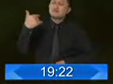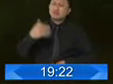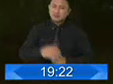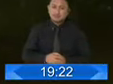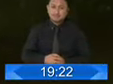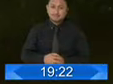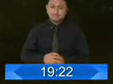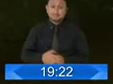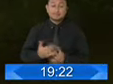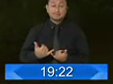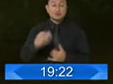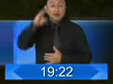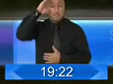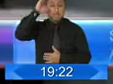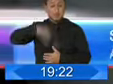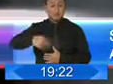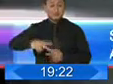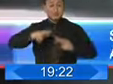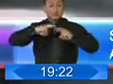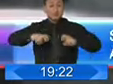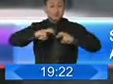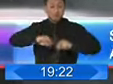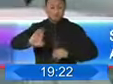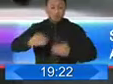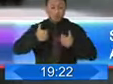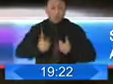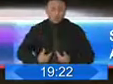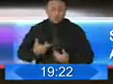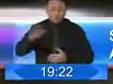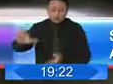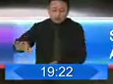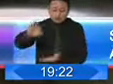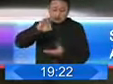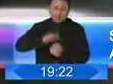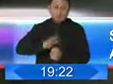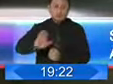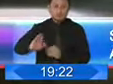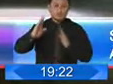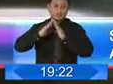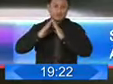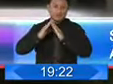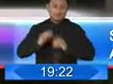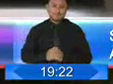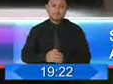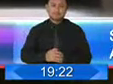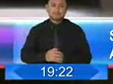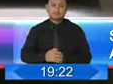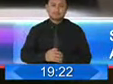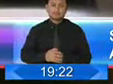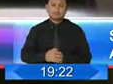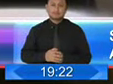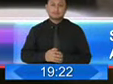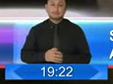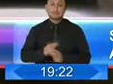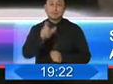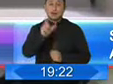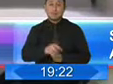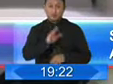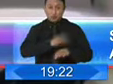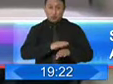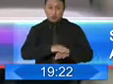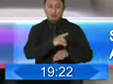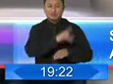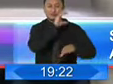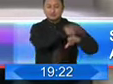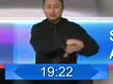Policía Nacional realizó la investigación y levantamiento del cadáver en la casa donde ocurrió el crimen. El presunto autor fue detenido.